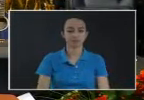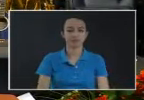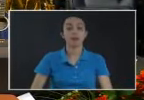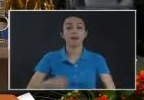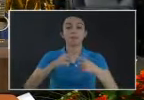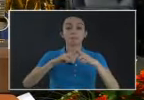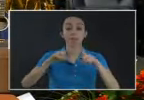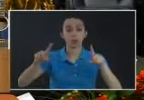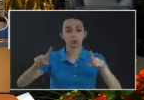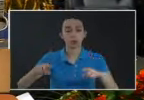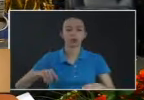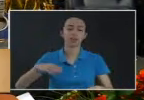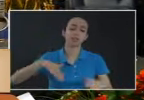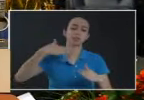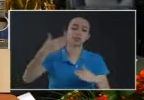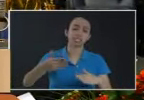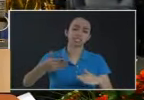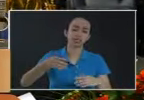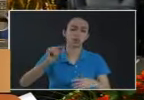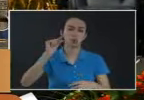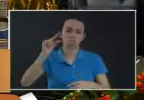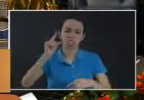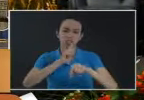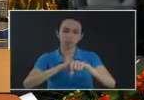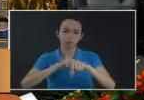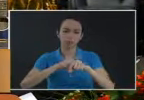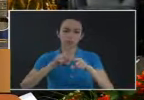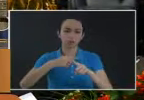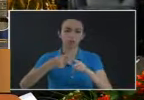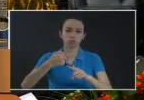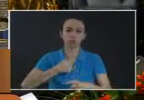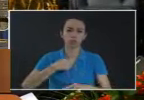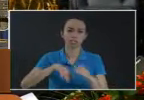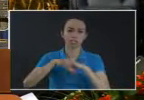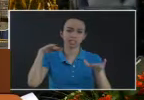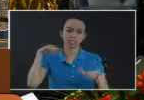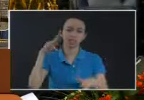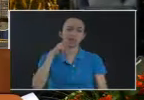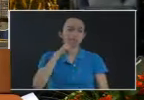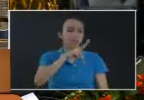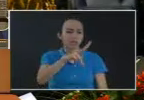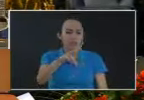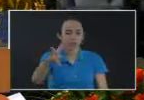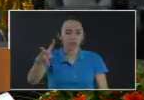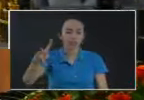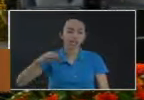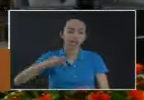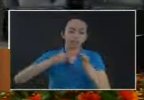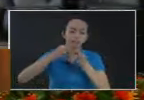Pero al poquito tiempo que habían salido, viendo viendo el pueblo de